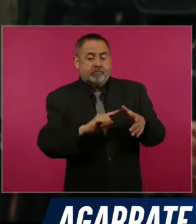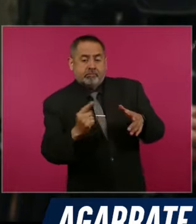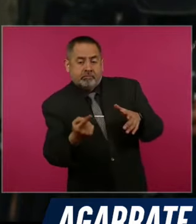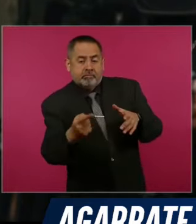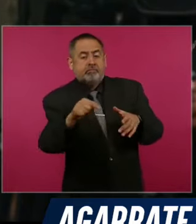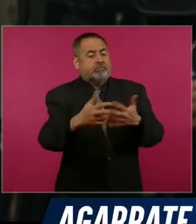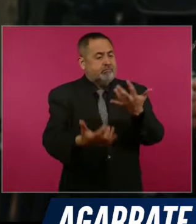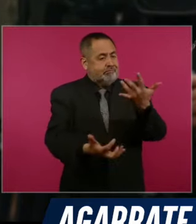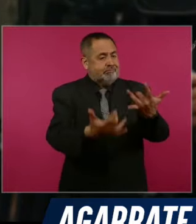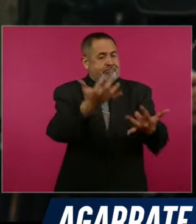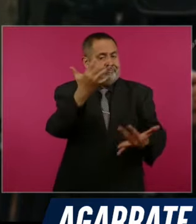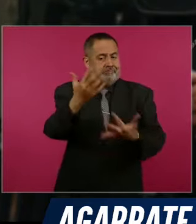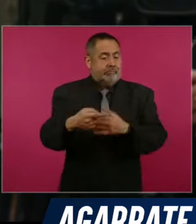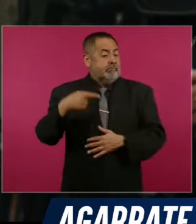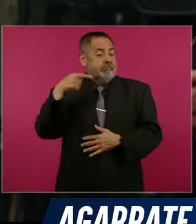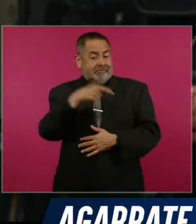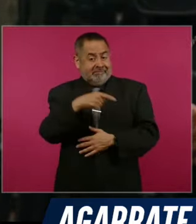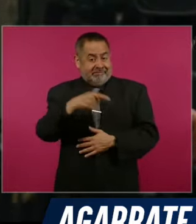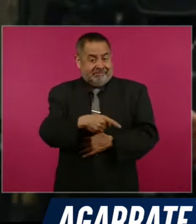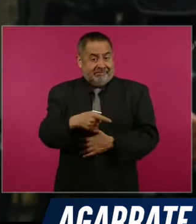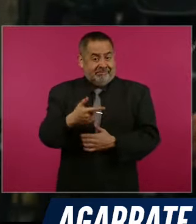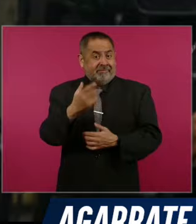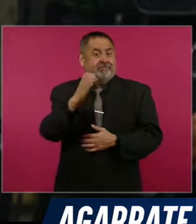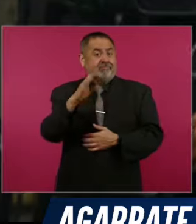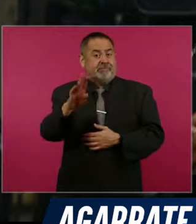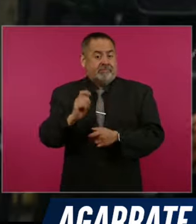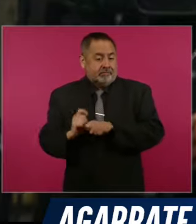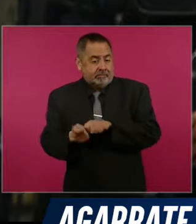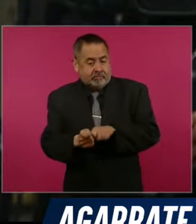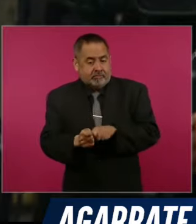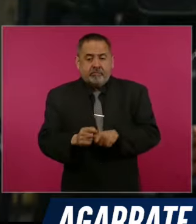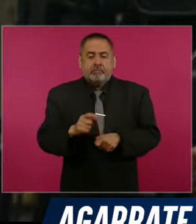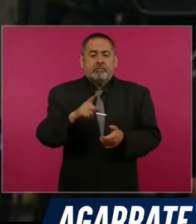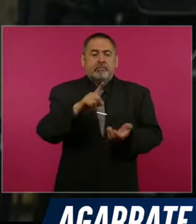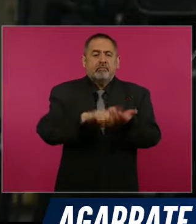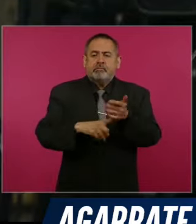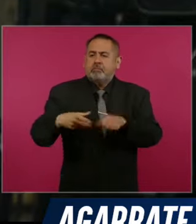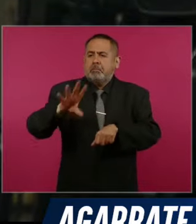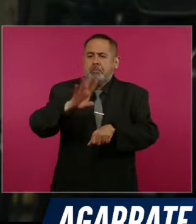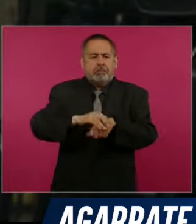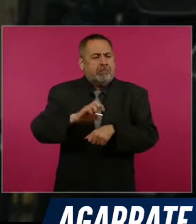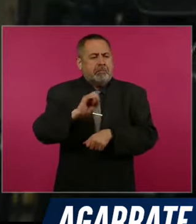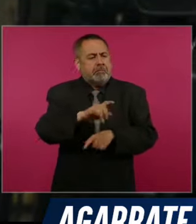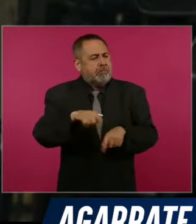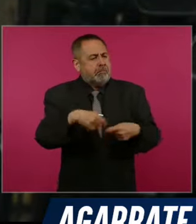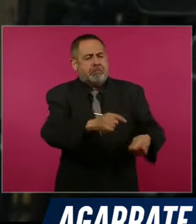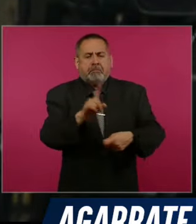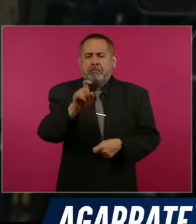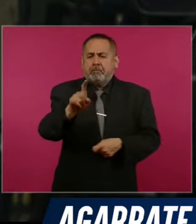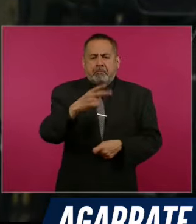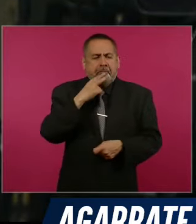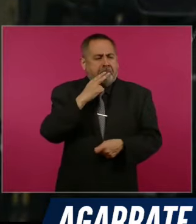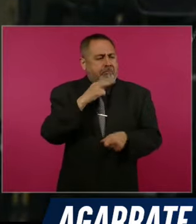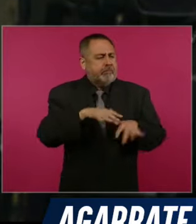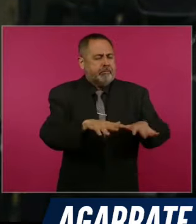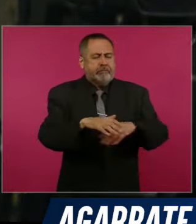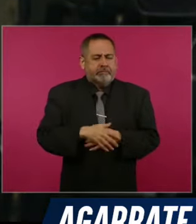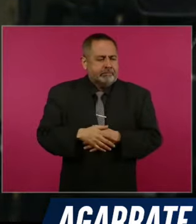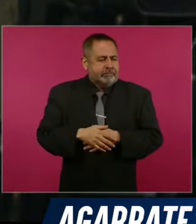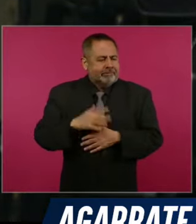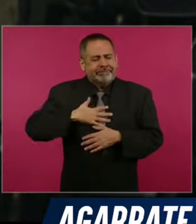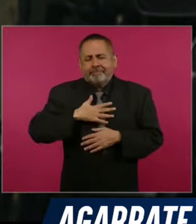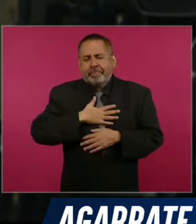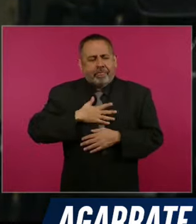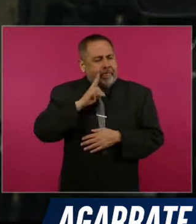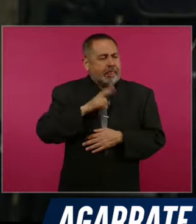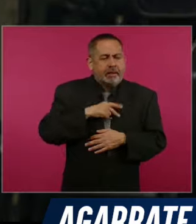por tener concesiones de agua irregulares de hecho estando en la zona contactamos a vecinos que